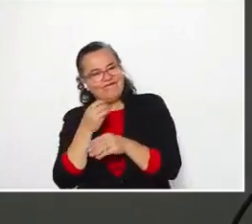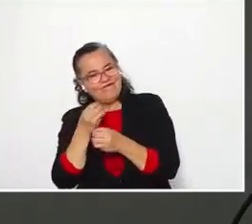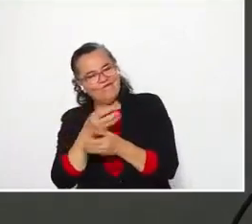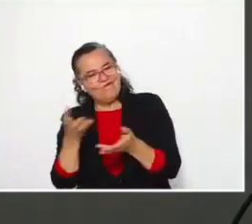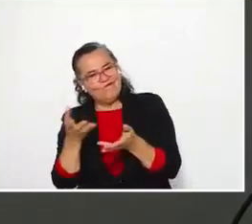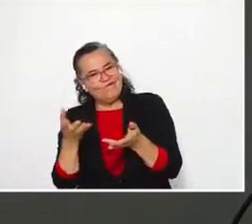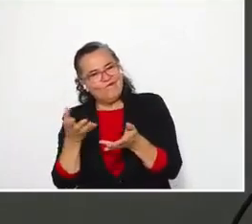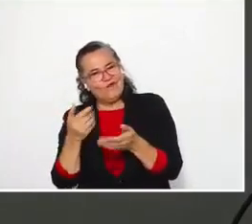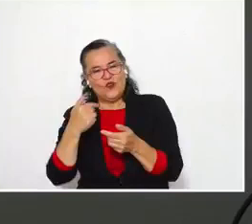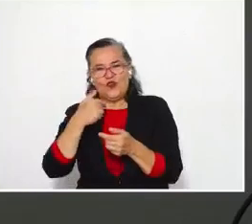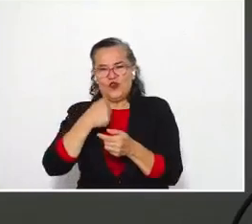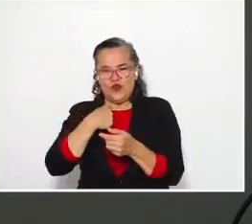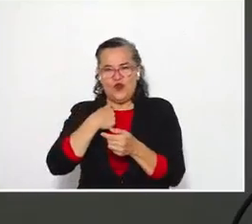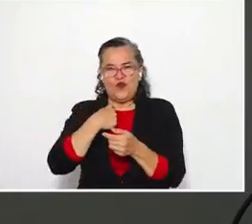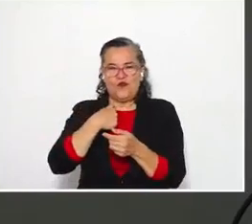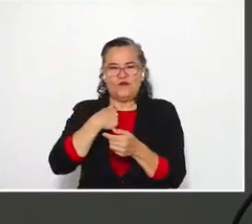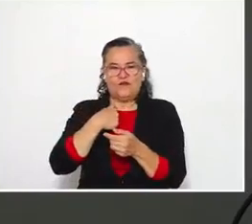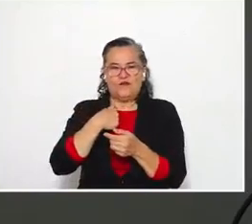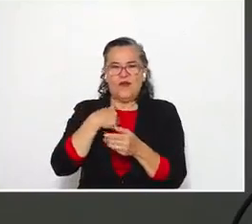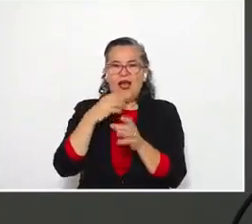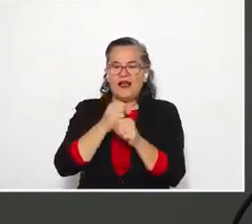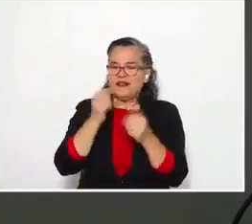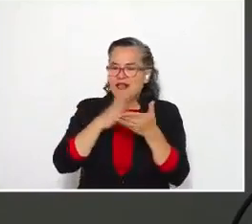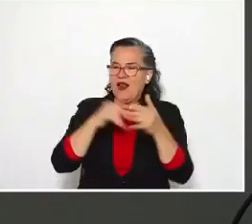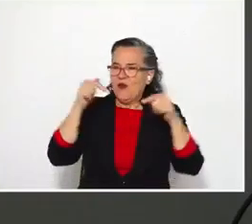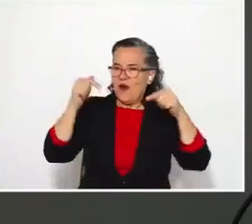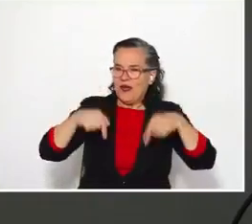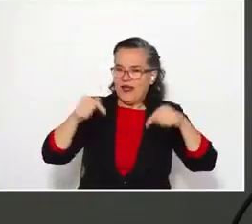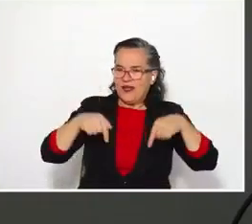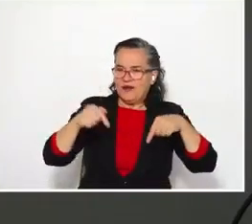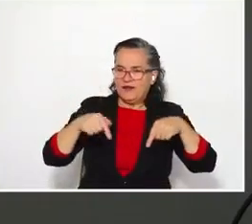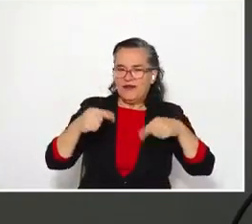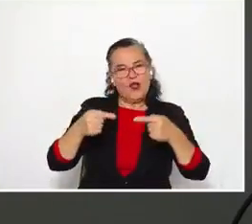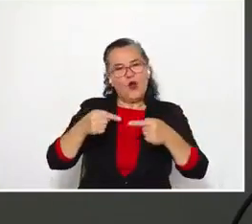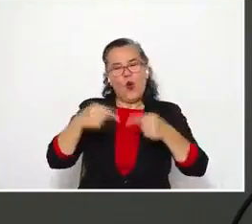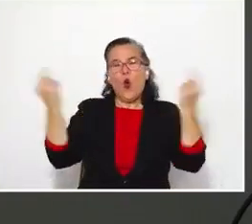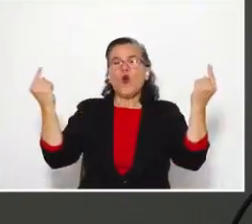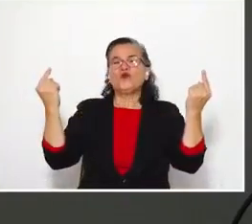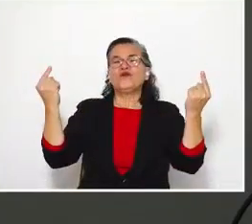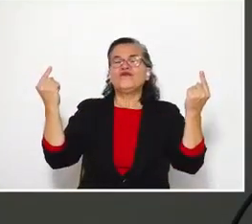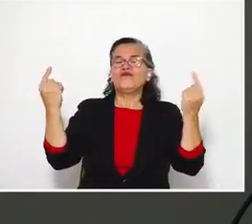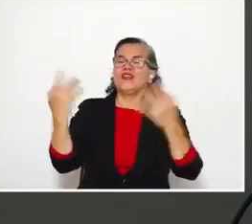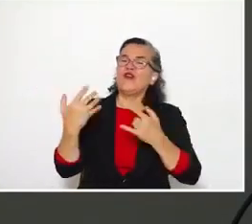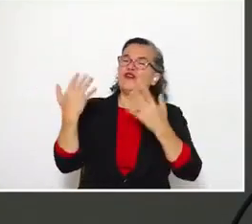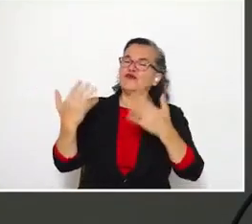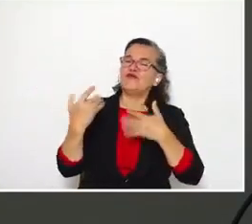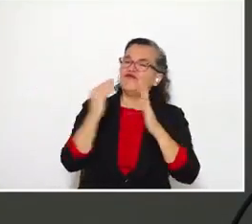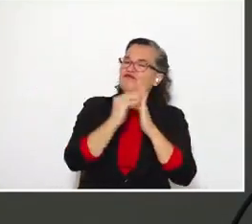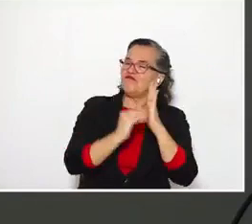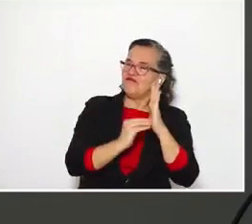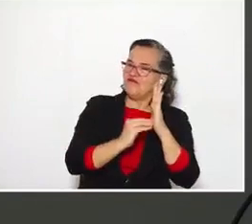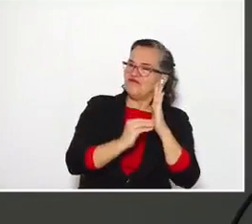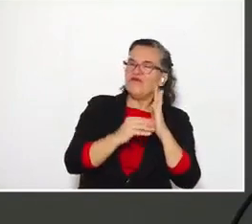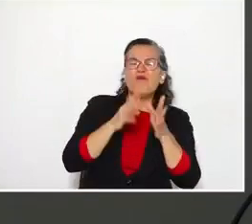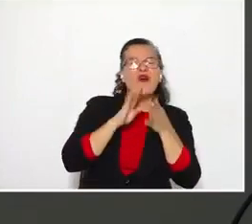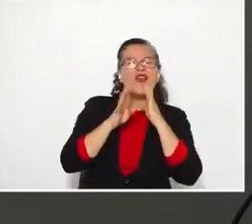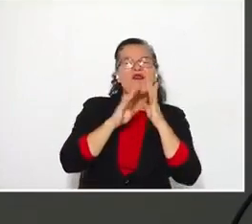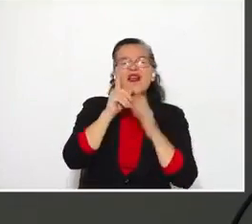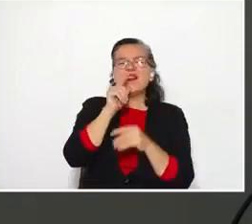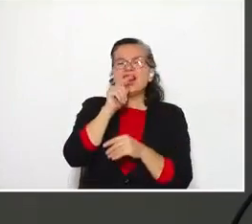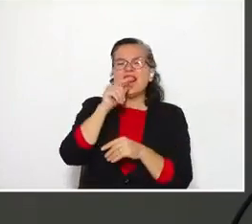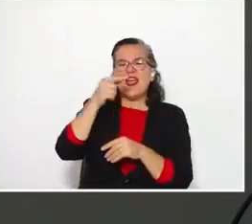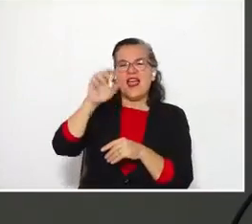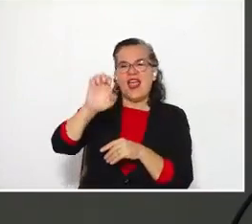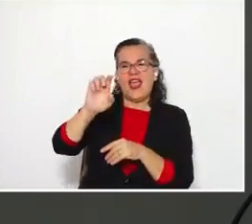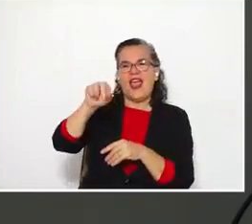yo voy a hacer algo aquí que va contra lo esperado. Y voy a hablar de don Enrique